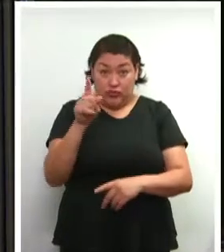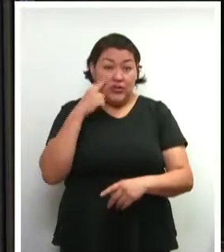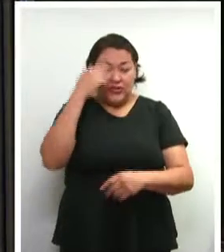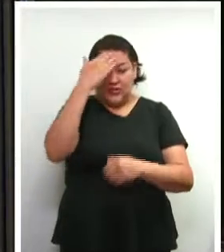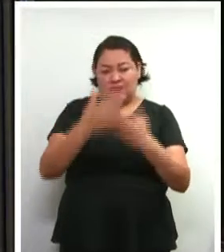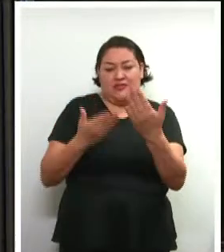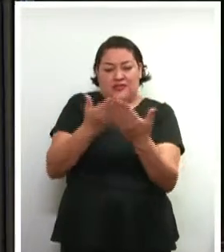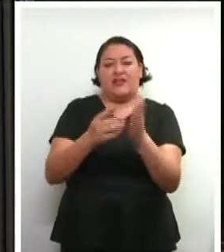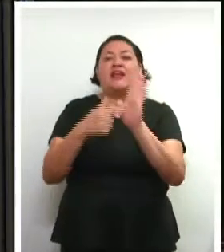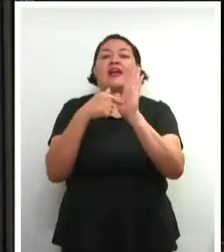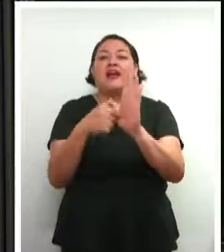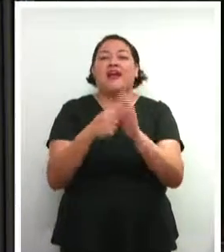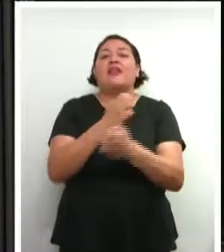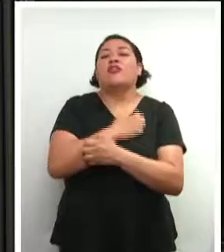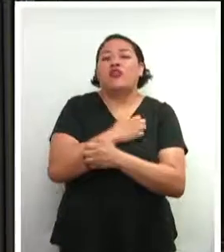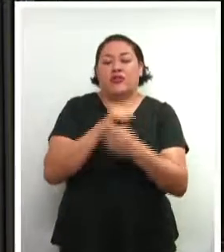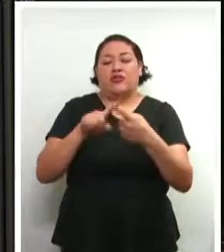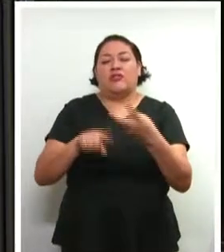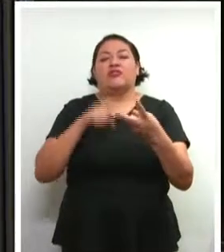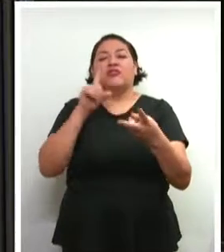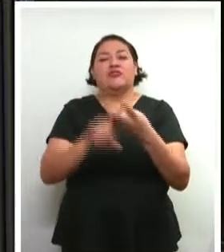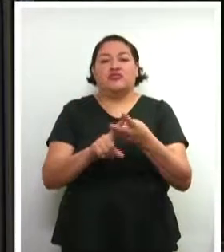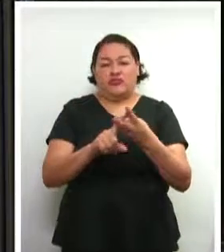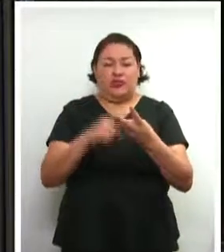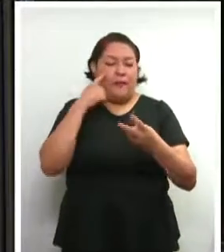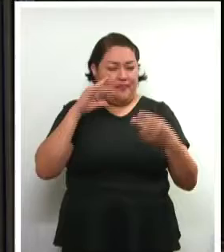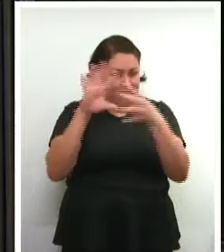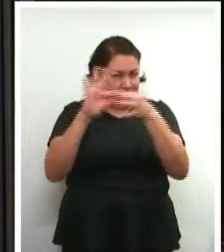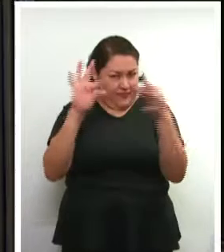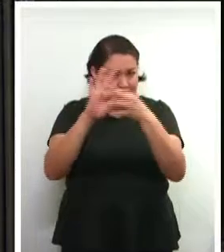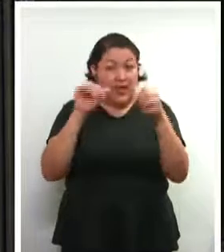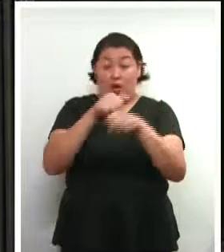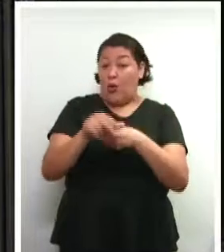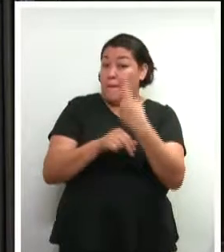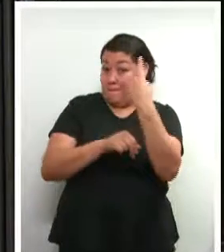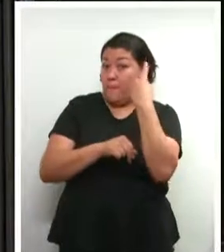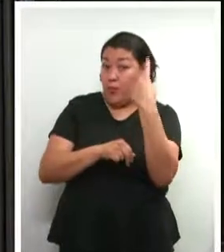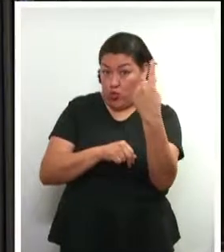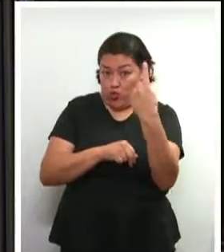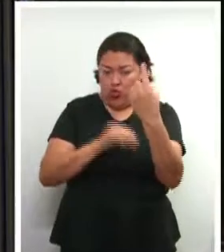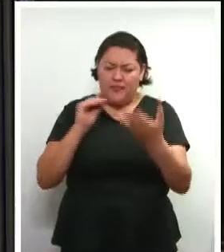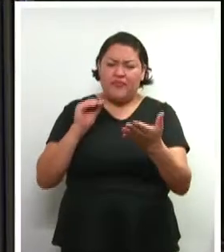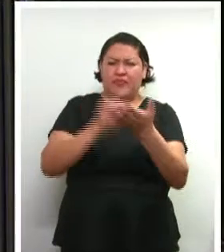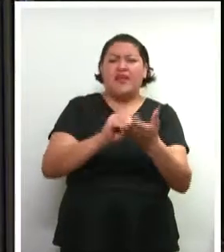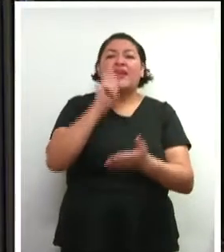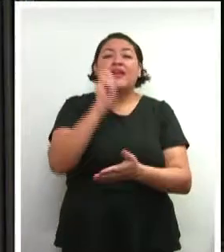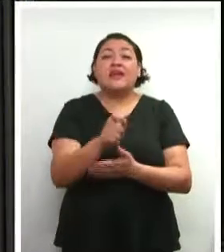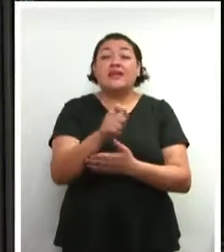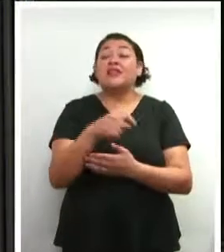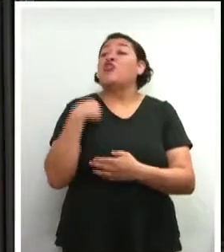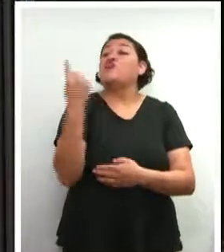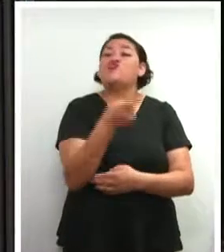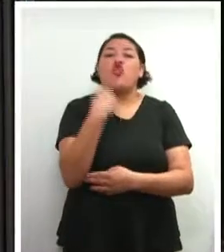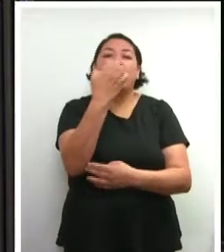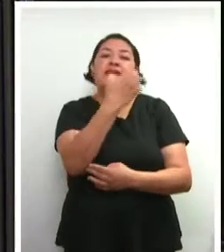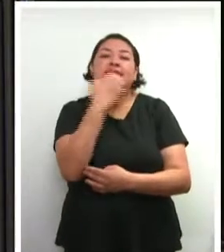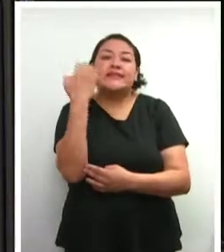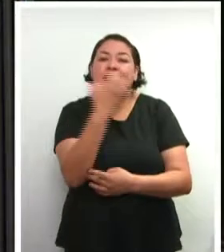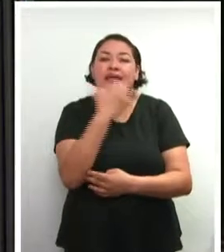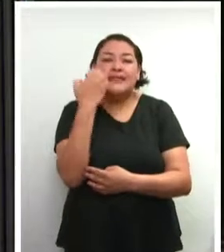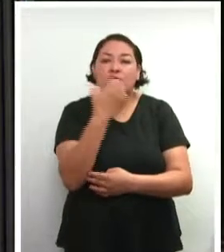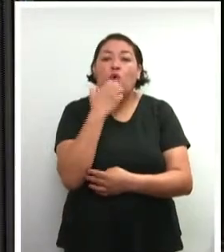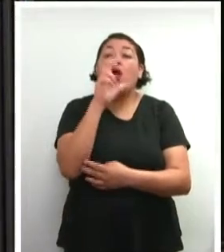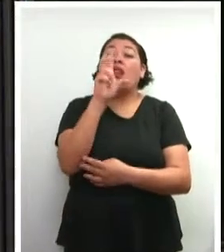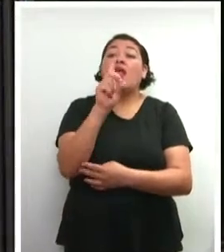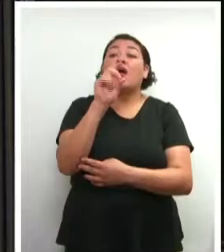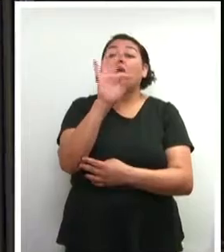derechos, educación o hacienda pública. Estas son, y les explico a detalle. 1. Establecer la obligatoriedad de la educación artística en al menos